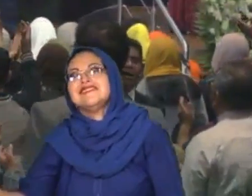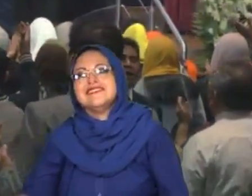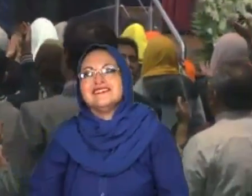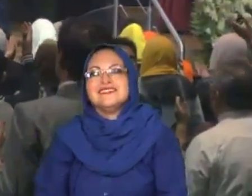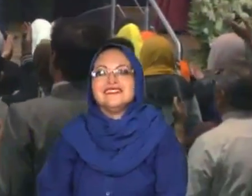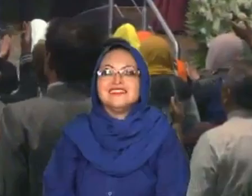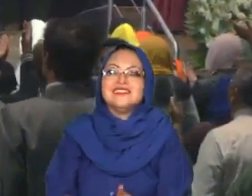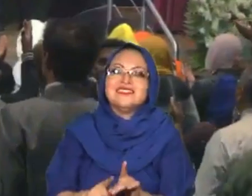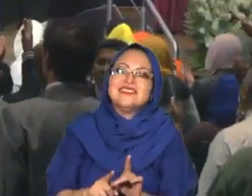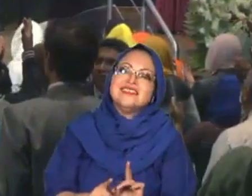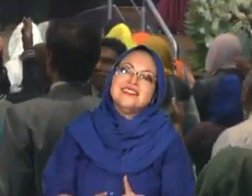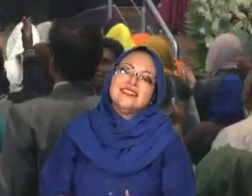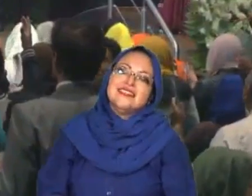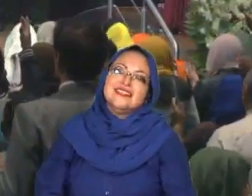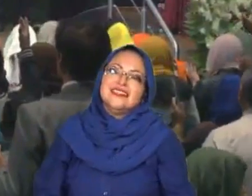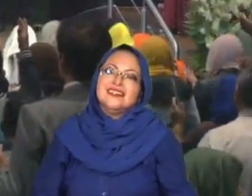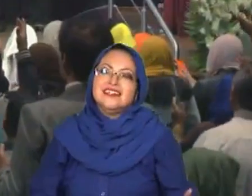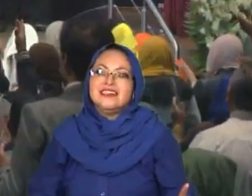estuviera